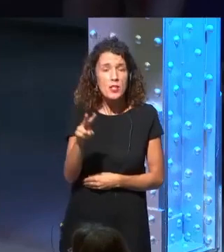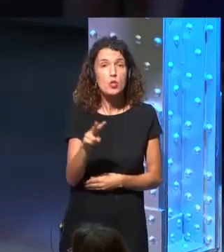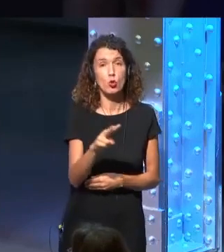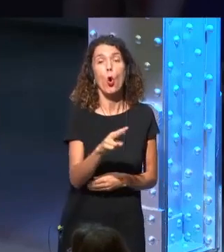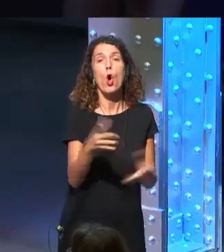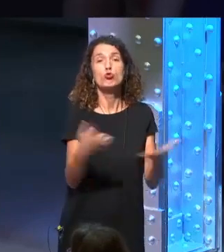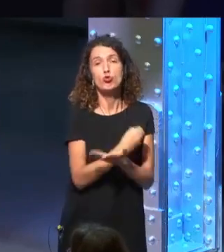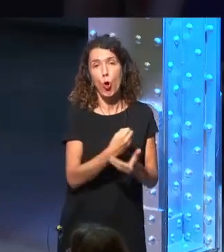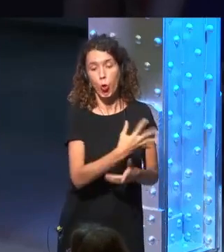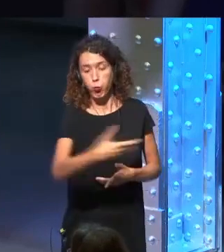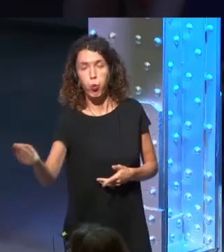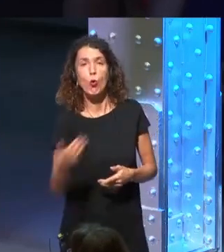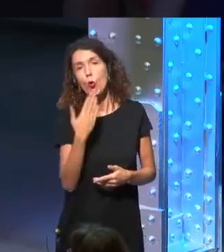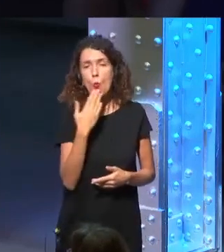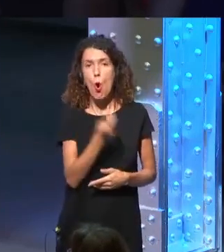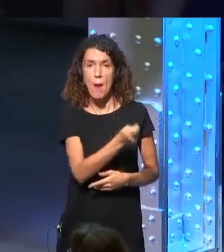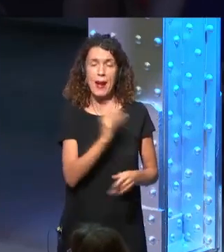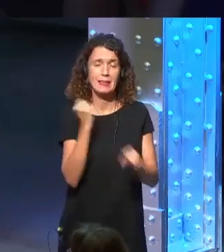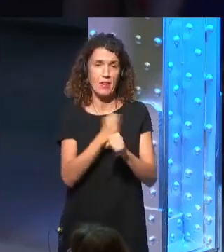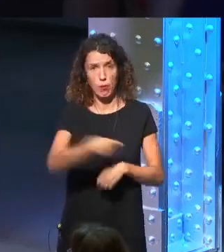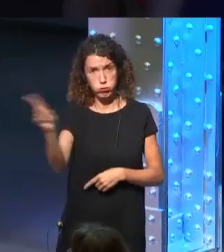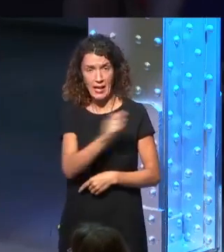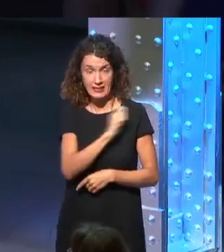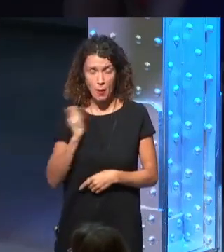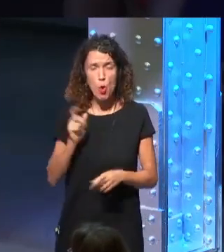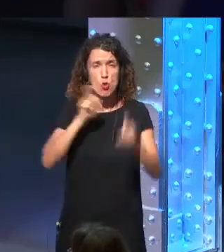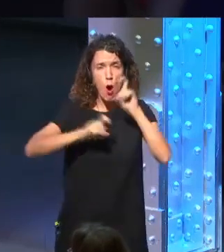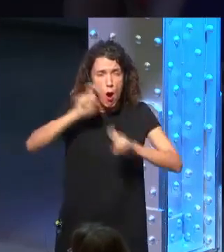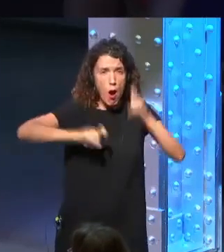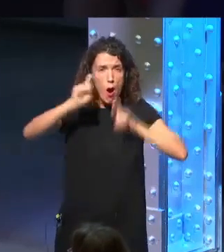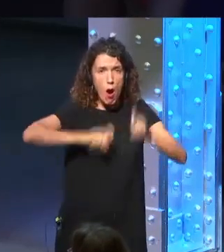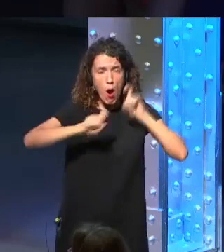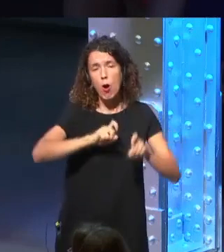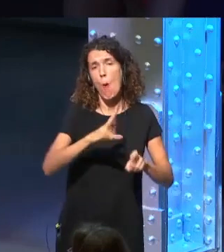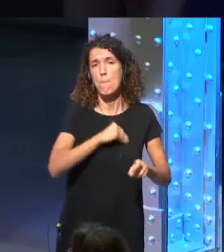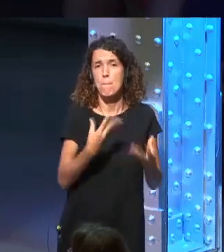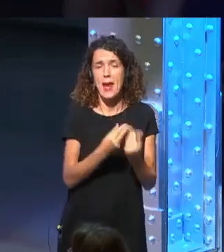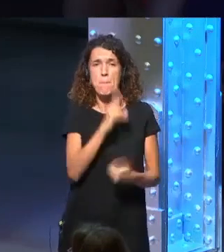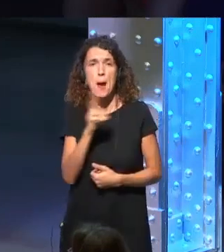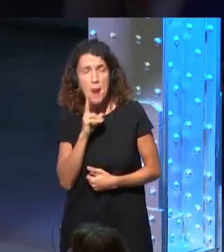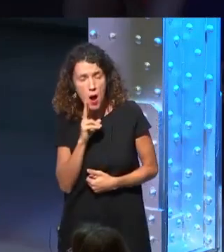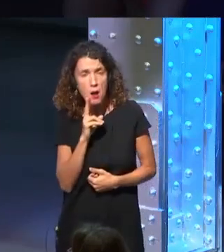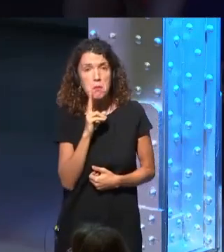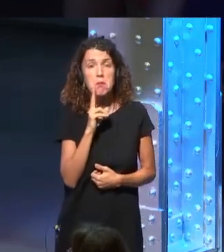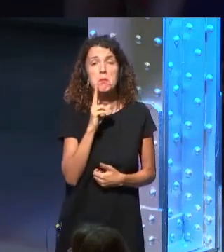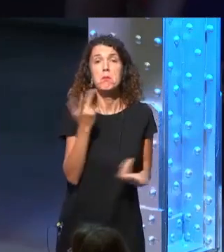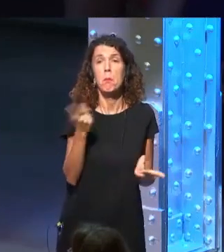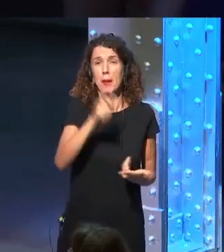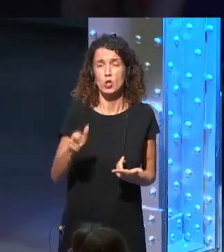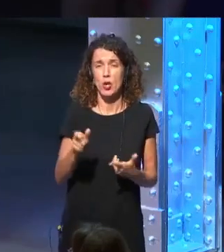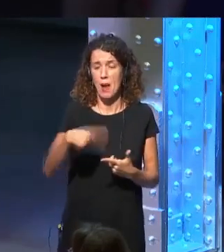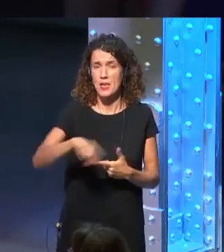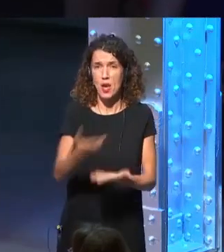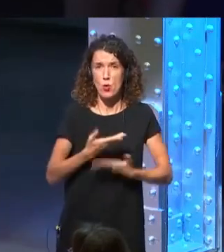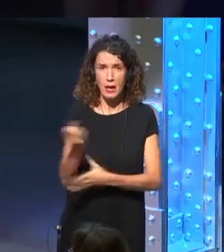llevaban a todos como esclavos, y cuando lloraba con las penas de mi madre nadie me hizo caso. Pero